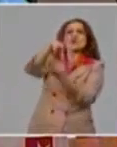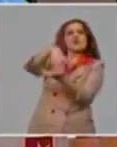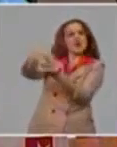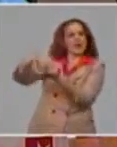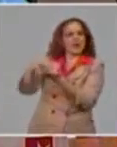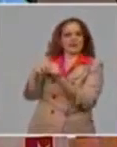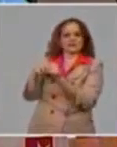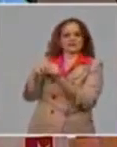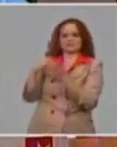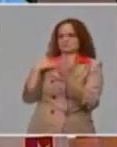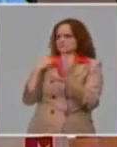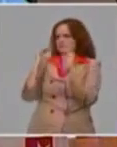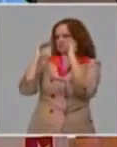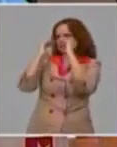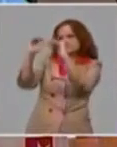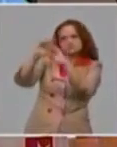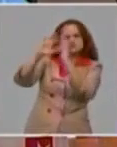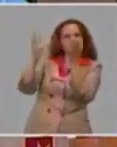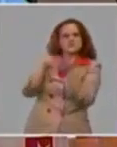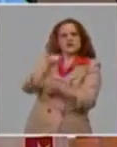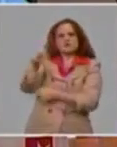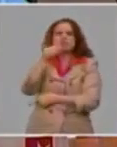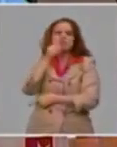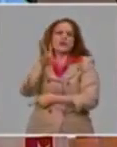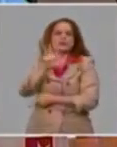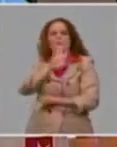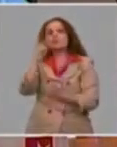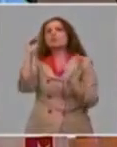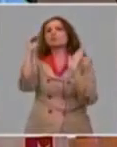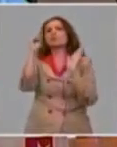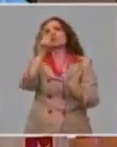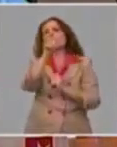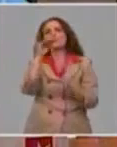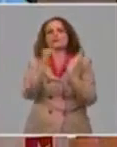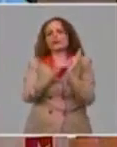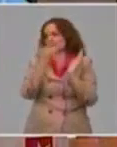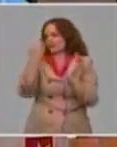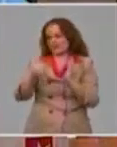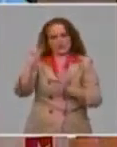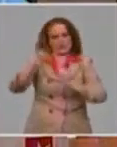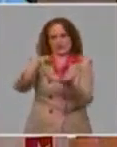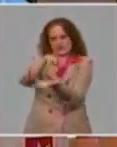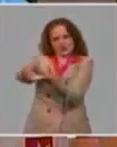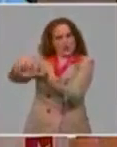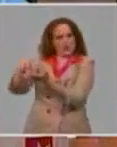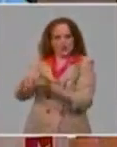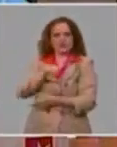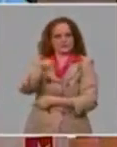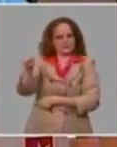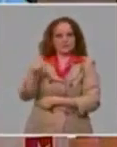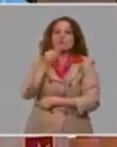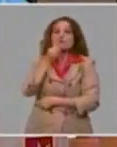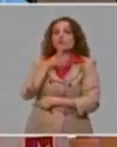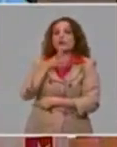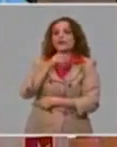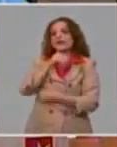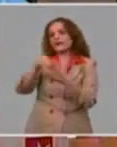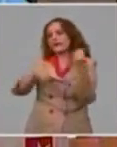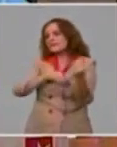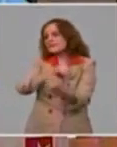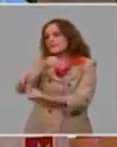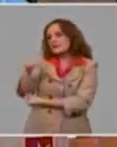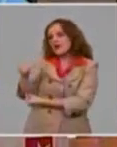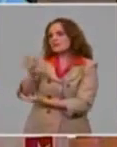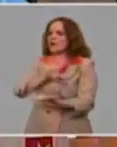país. De esos 2.572 locales pueden salir